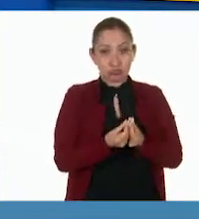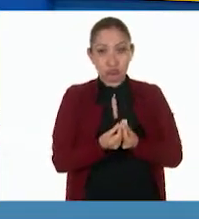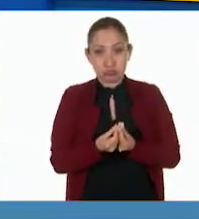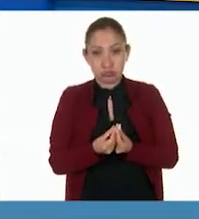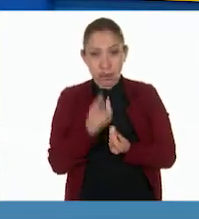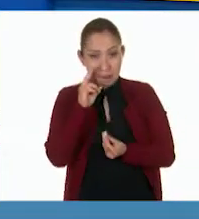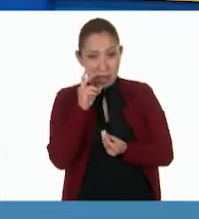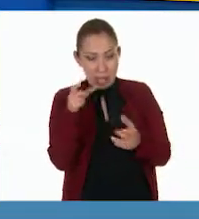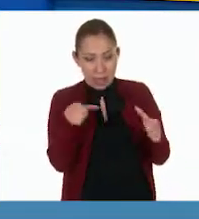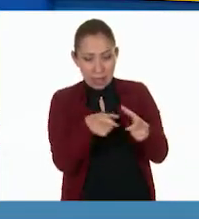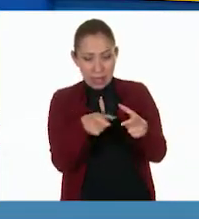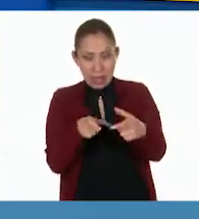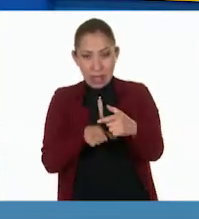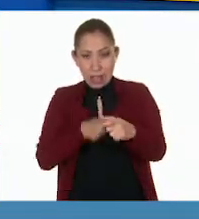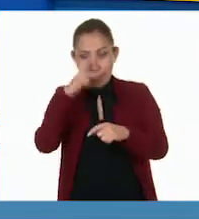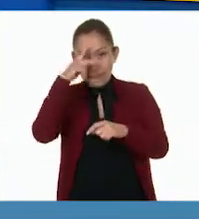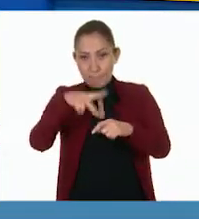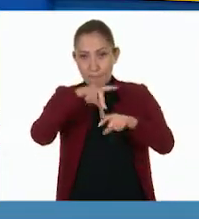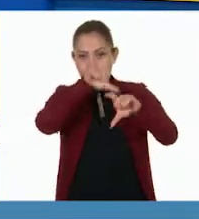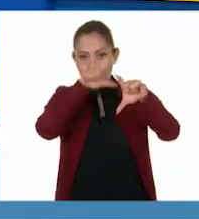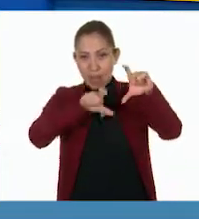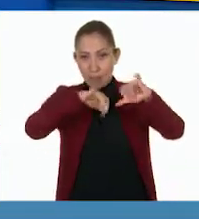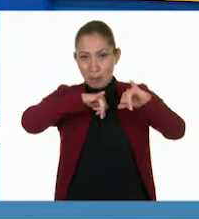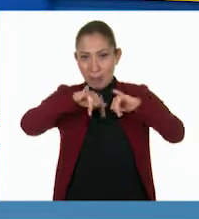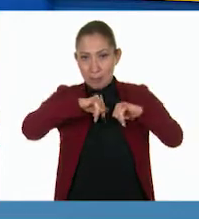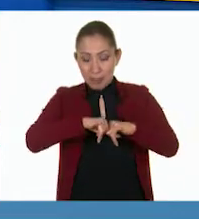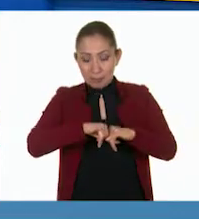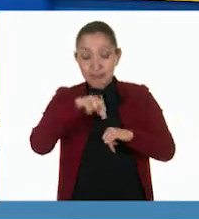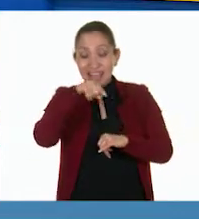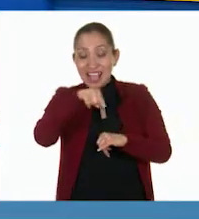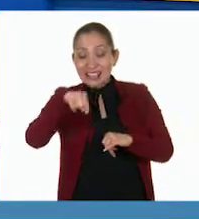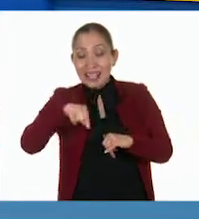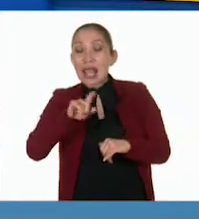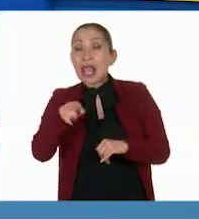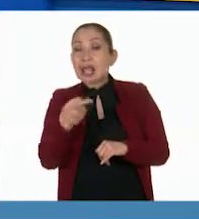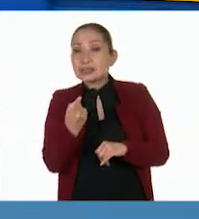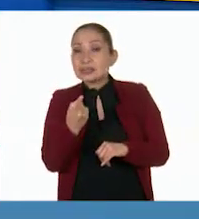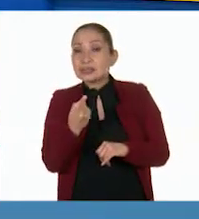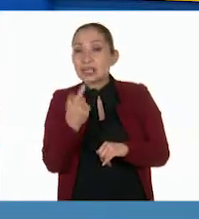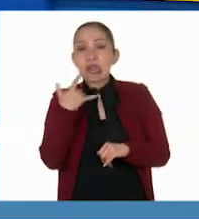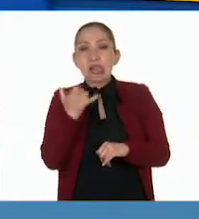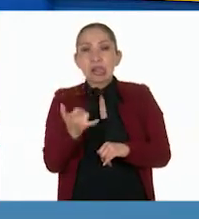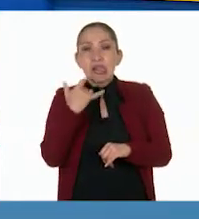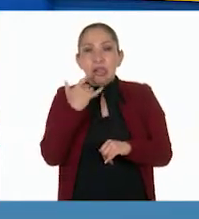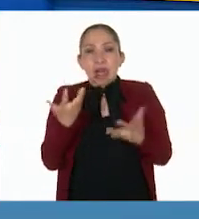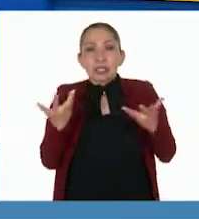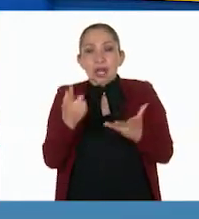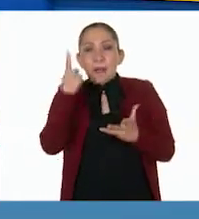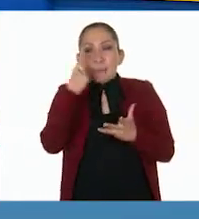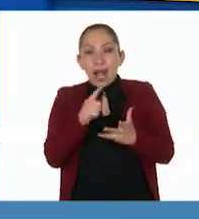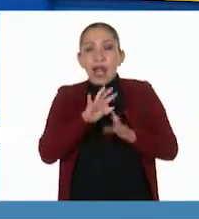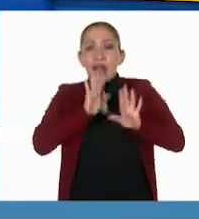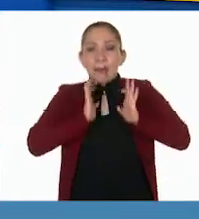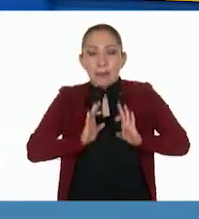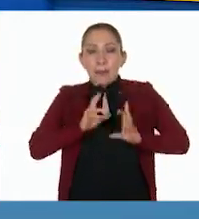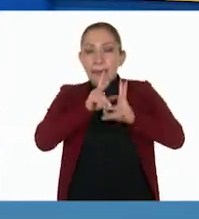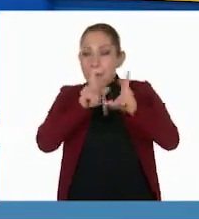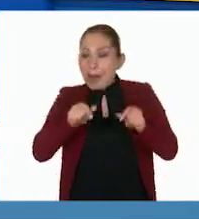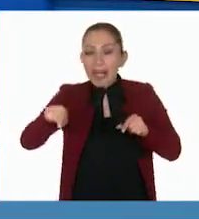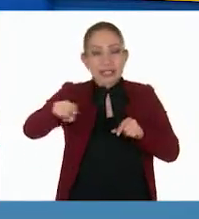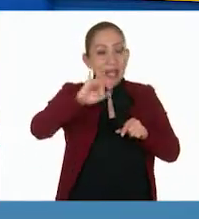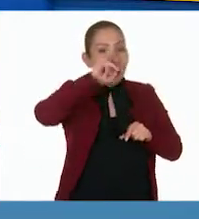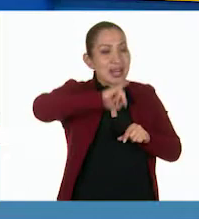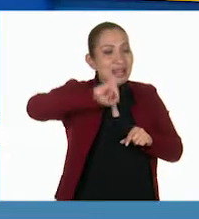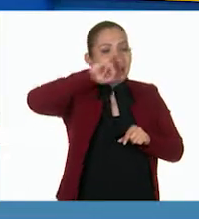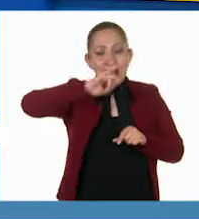acomodar las piezas restantes de nuestro rompecabezas, y estas piezas representan el esfuerzo que se hizo por pacificar a los caudillos a